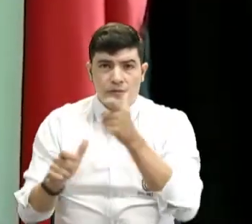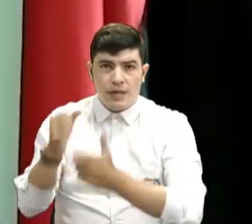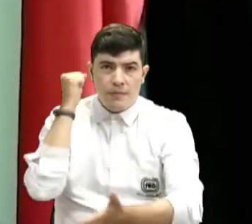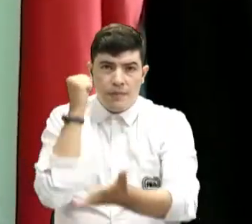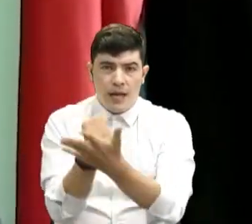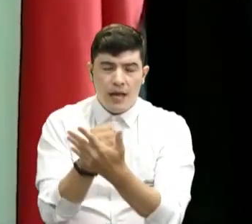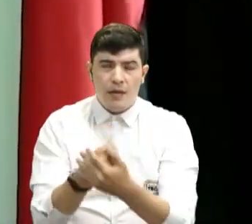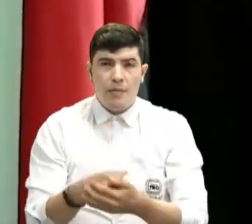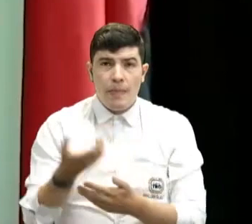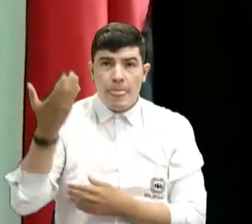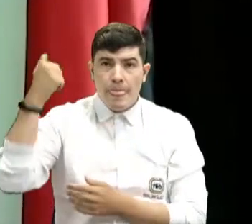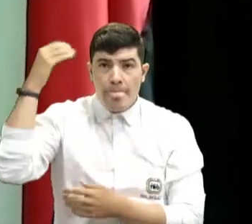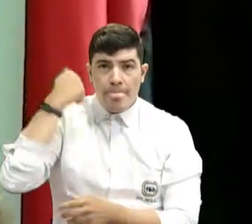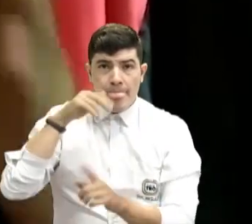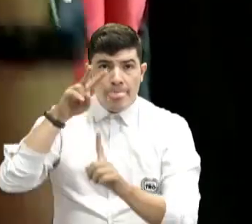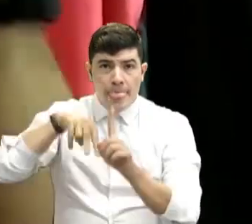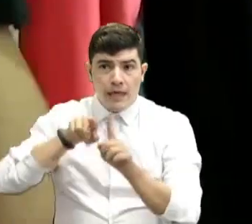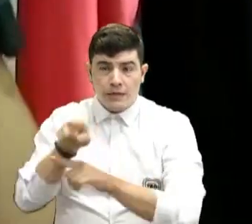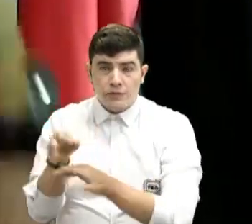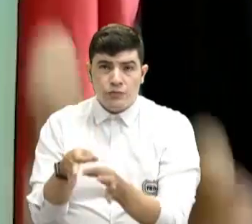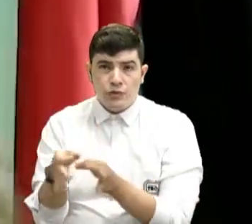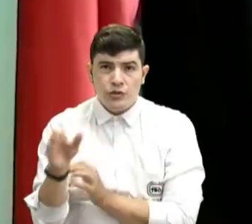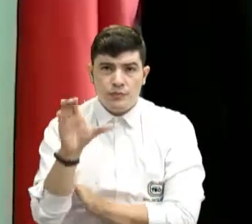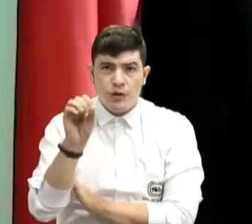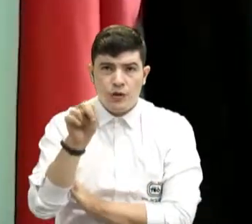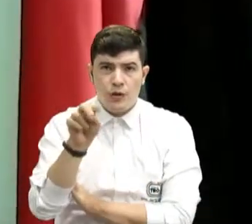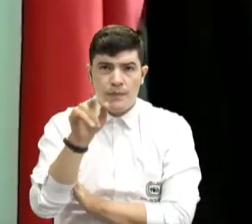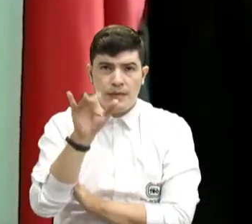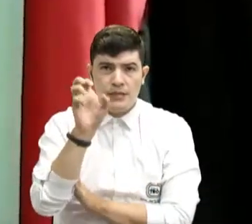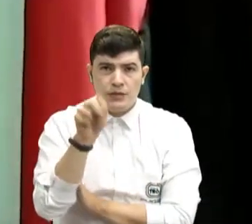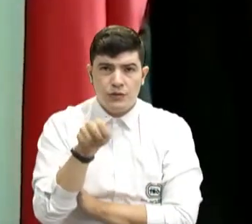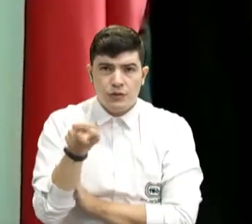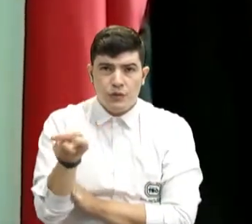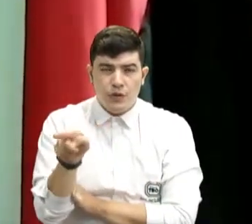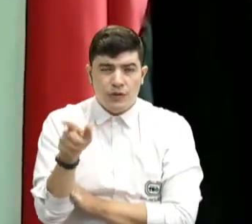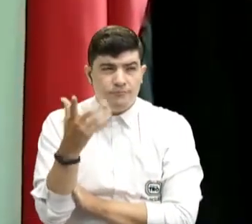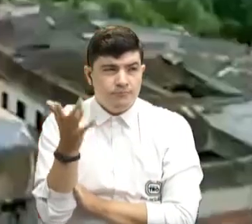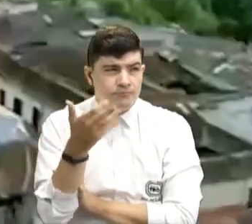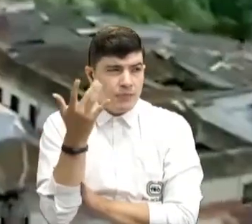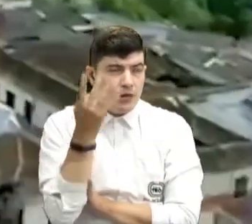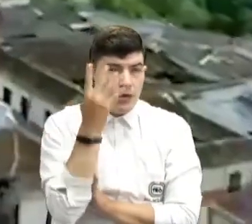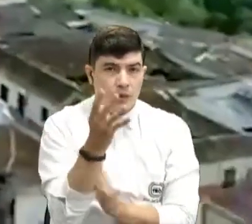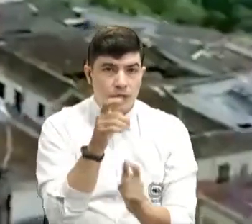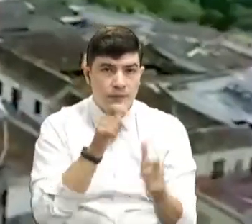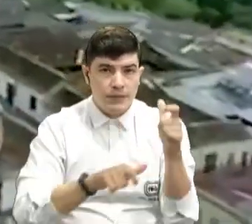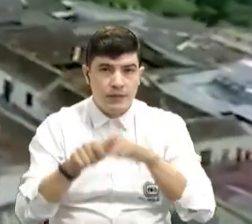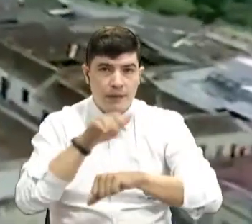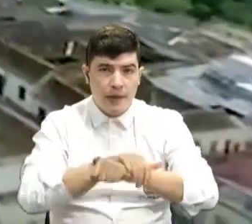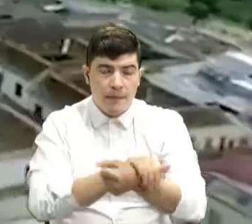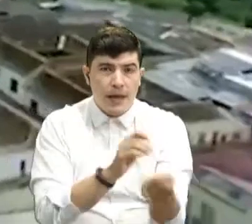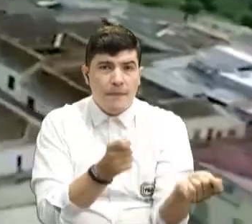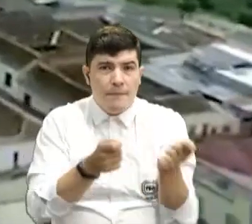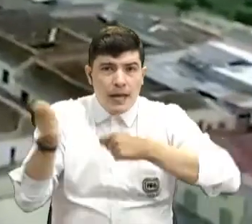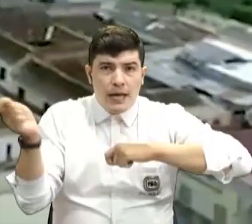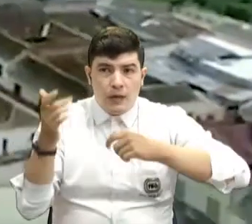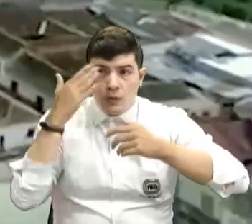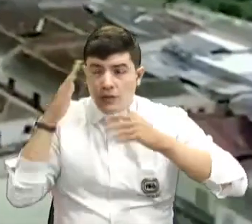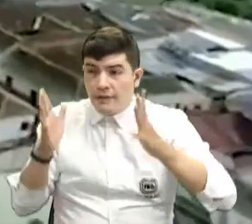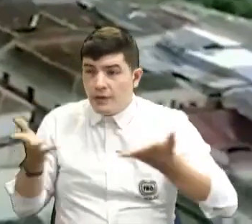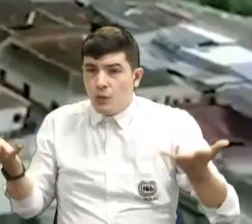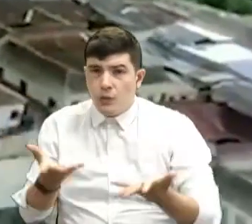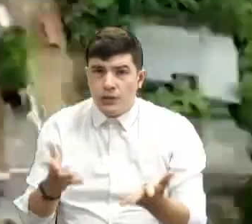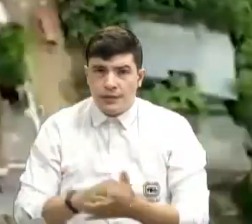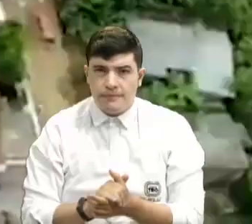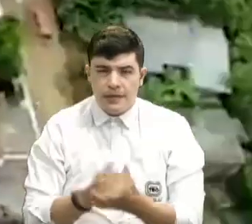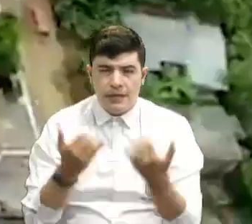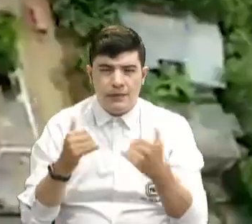2 meses han habido en el municipio de Convención 4 secuestros. Las autoridades municipales de estos